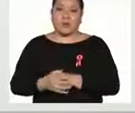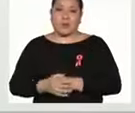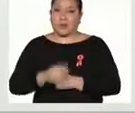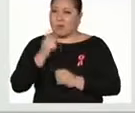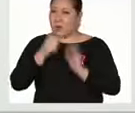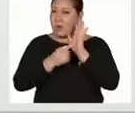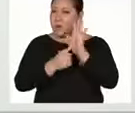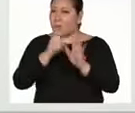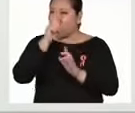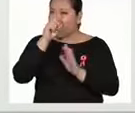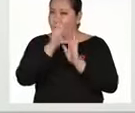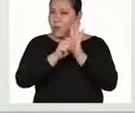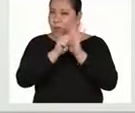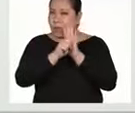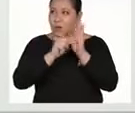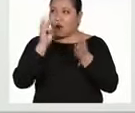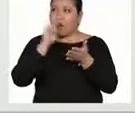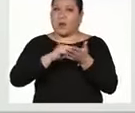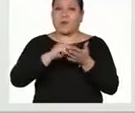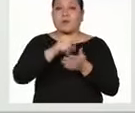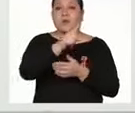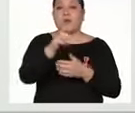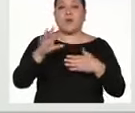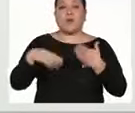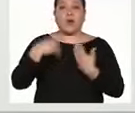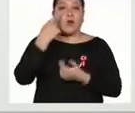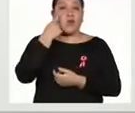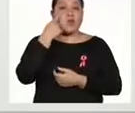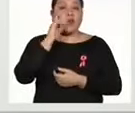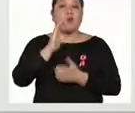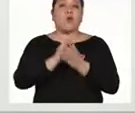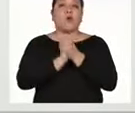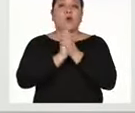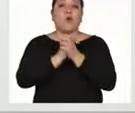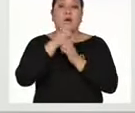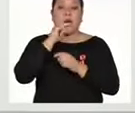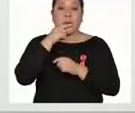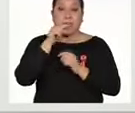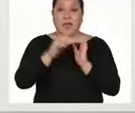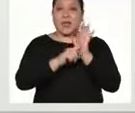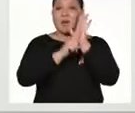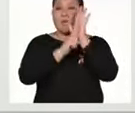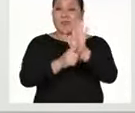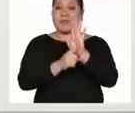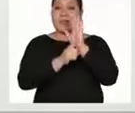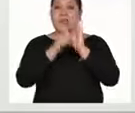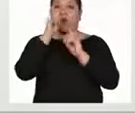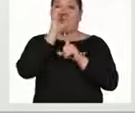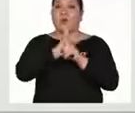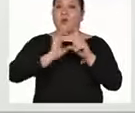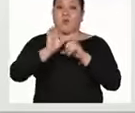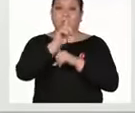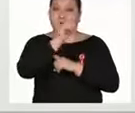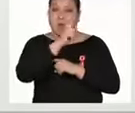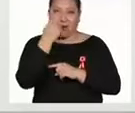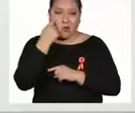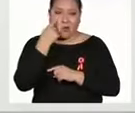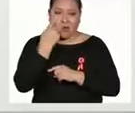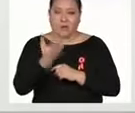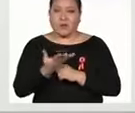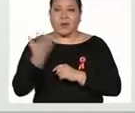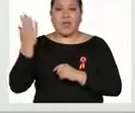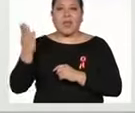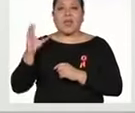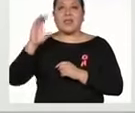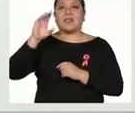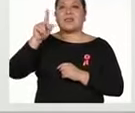video más para ustedes, para conocer a una amiga que nos presentará una cultura que no conocemos mucho. Ella